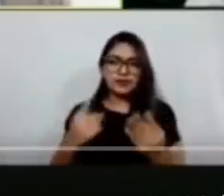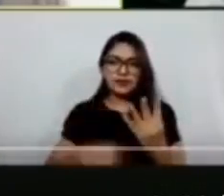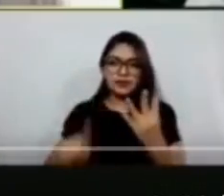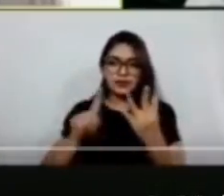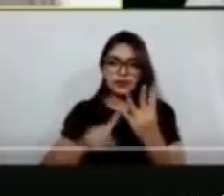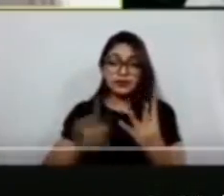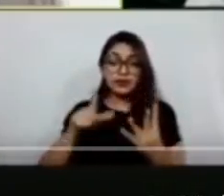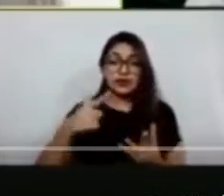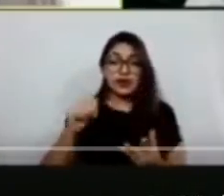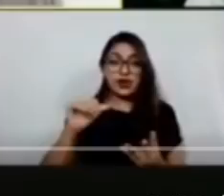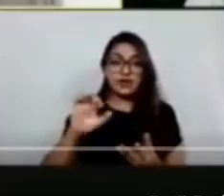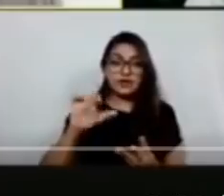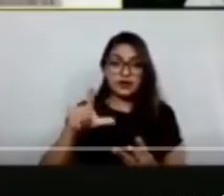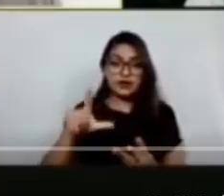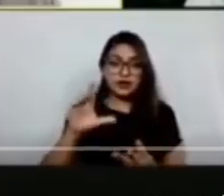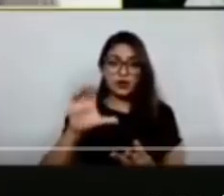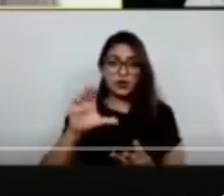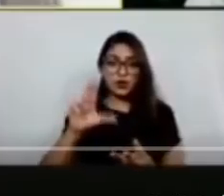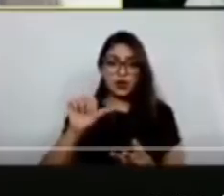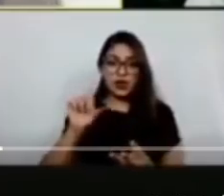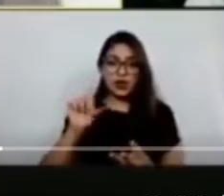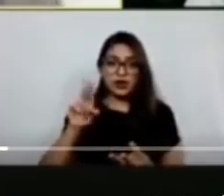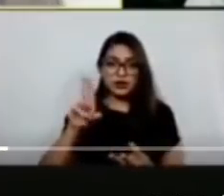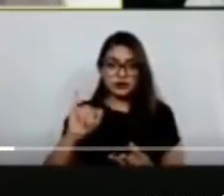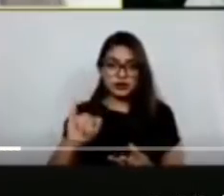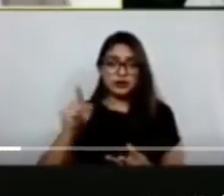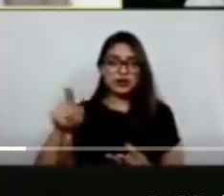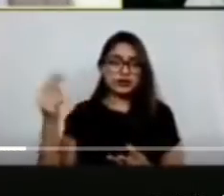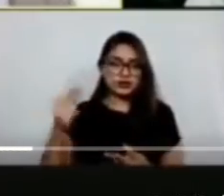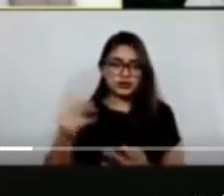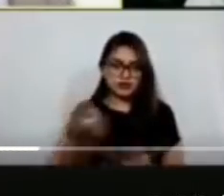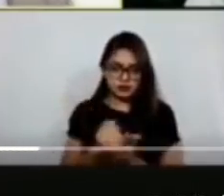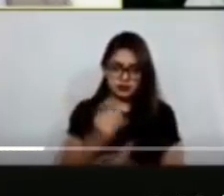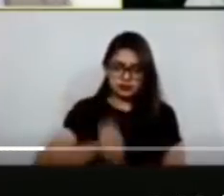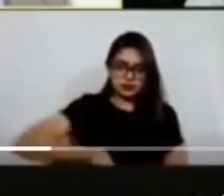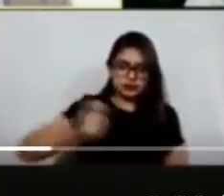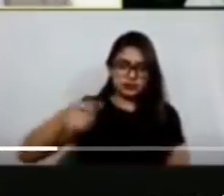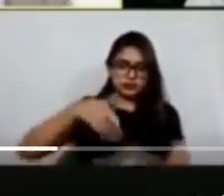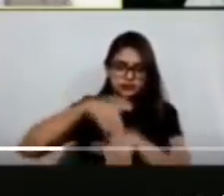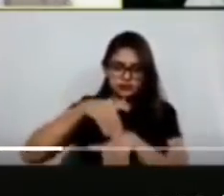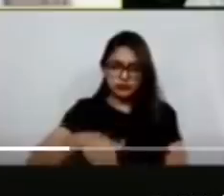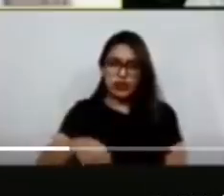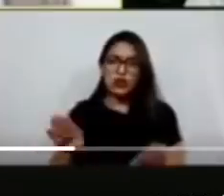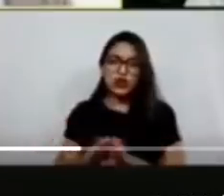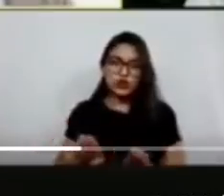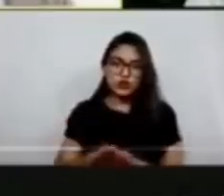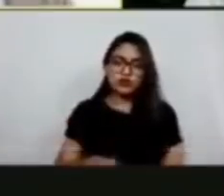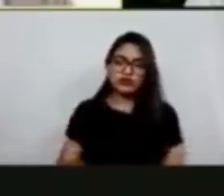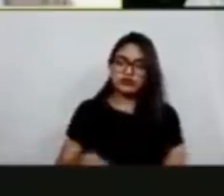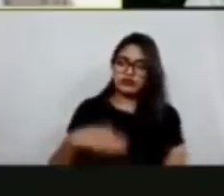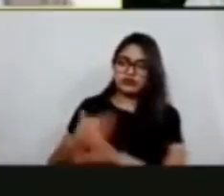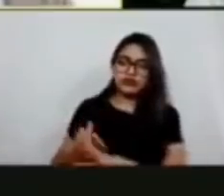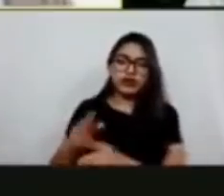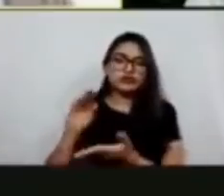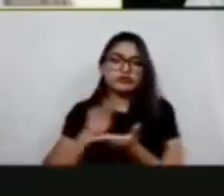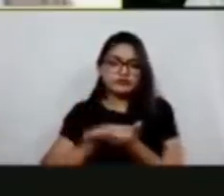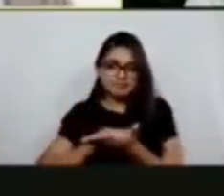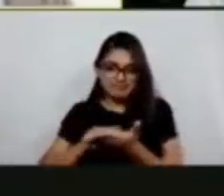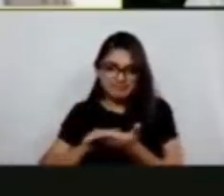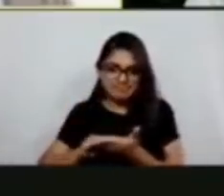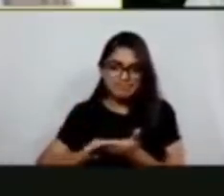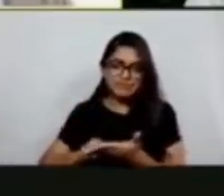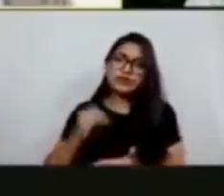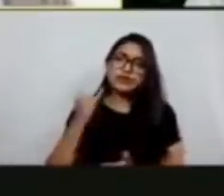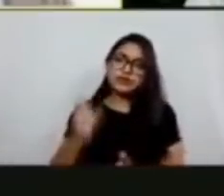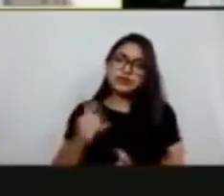de la Torre deberá acatar los efectos de esta sentencia consistentes en medida de reparación y garantías de no repetición en los términos